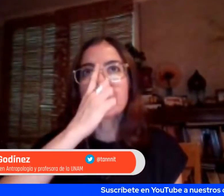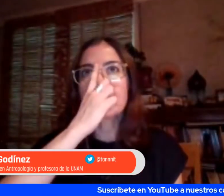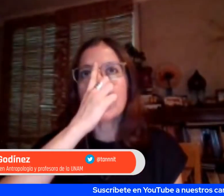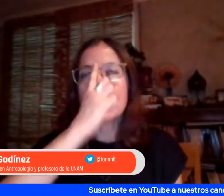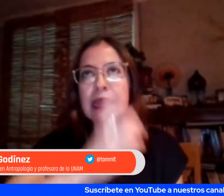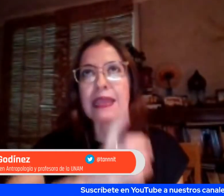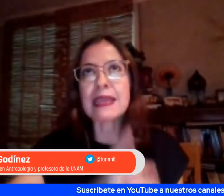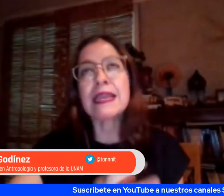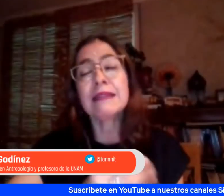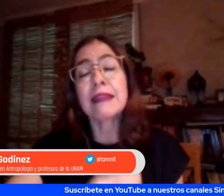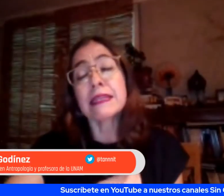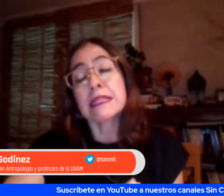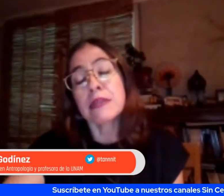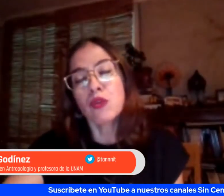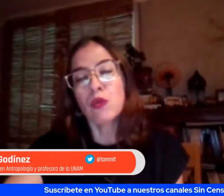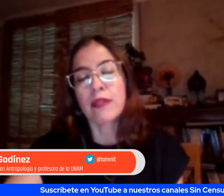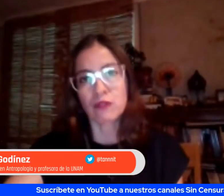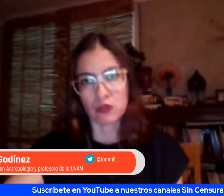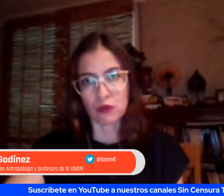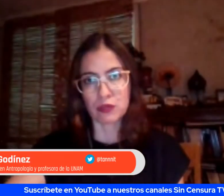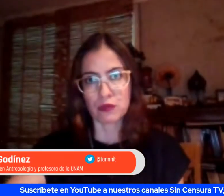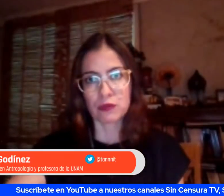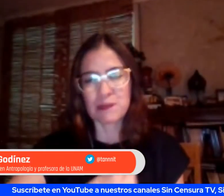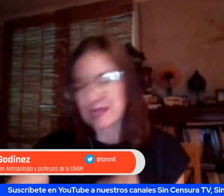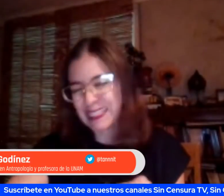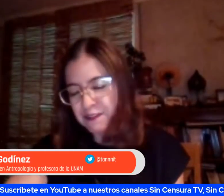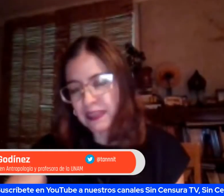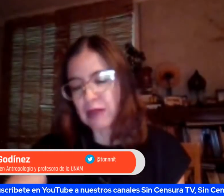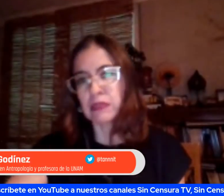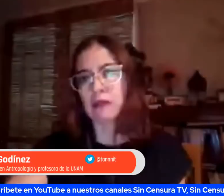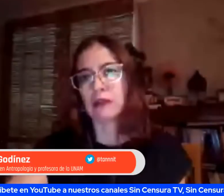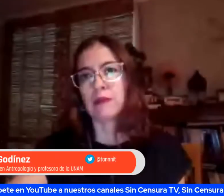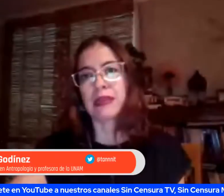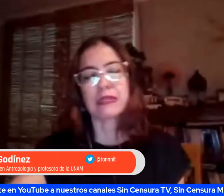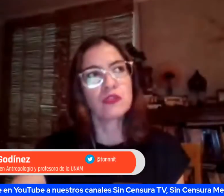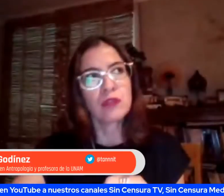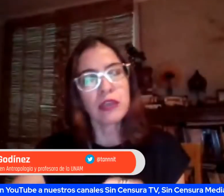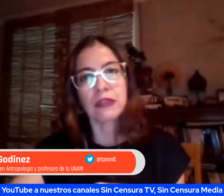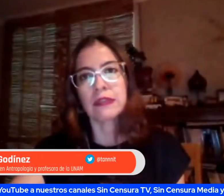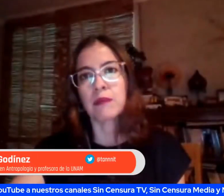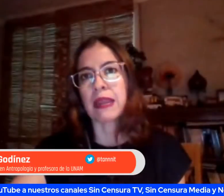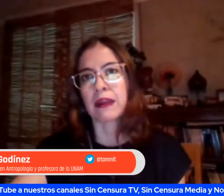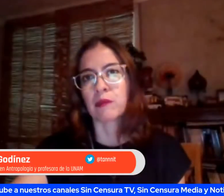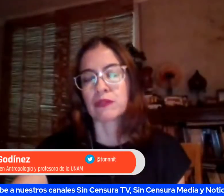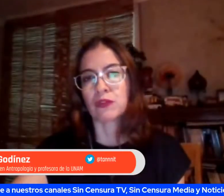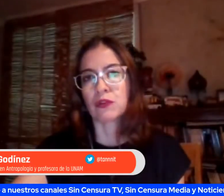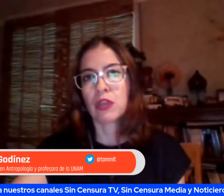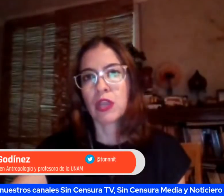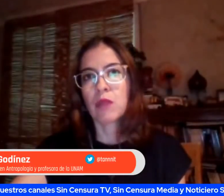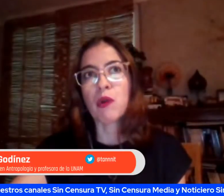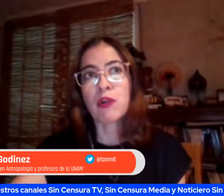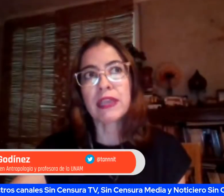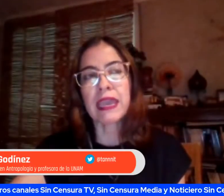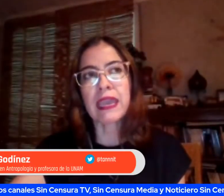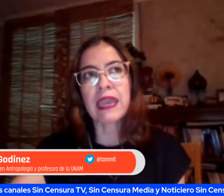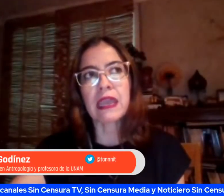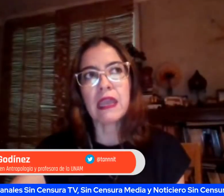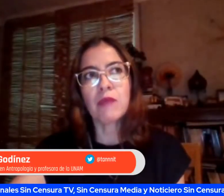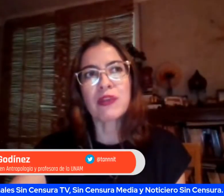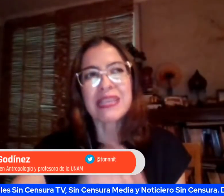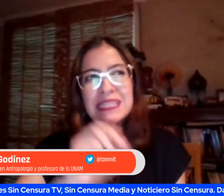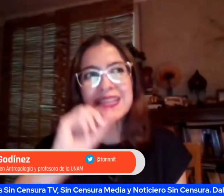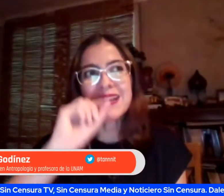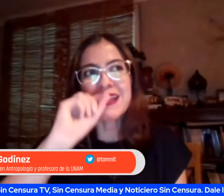que él tiene que ser muy cuidadoso con eso, específicamente con el tema de la censura y con el tema de la represión,